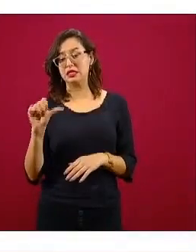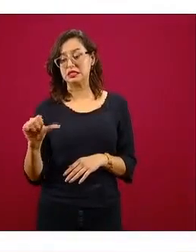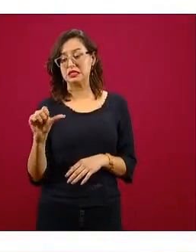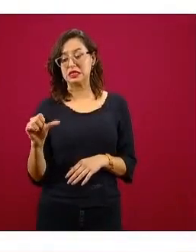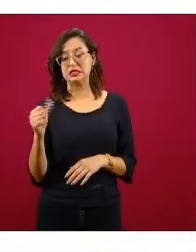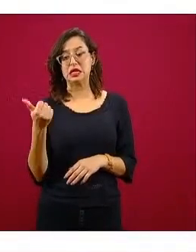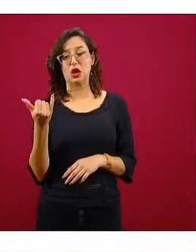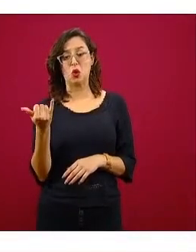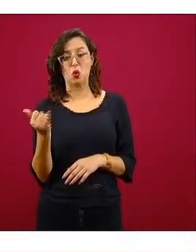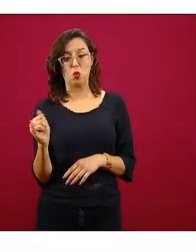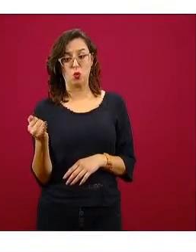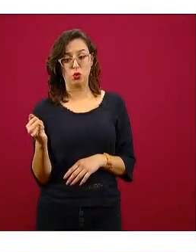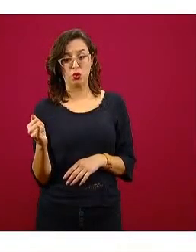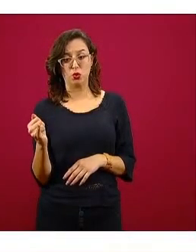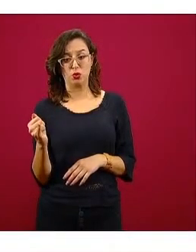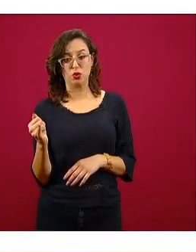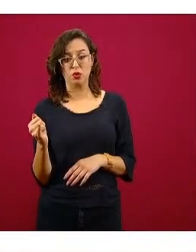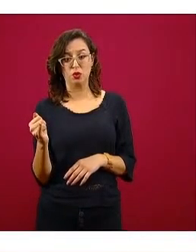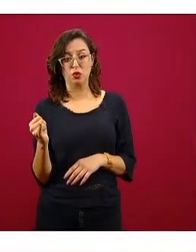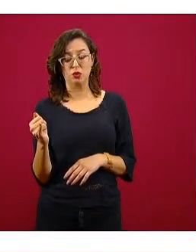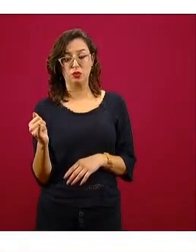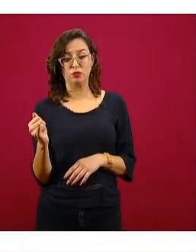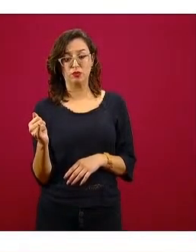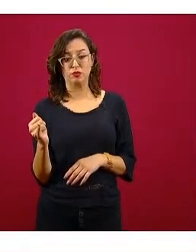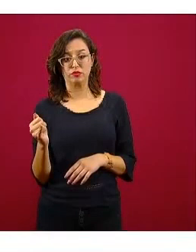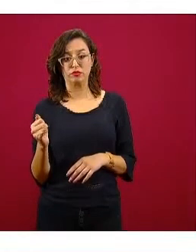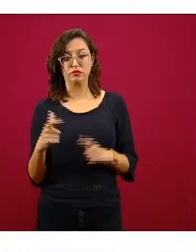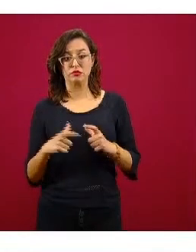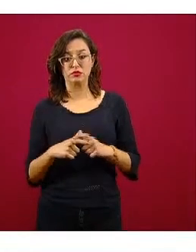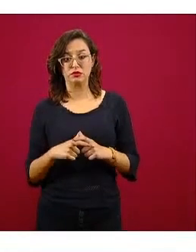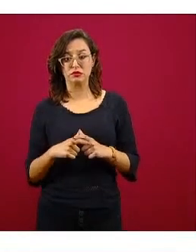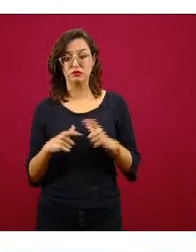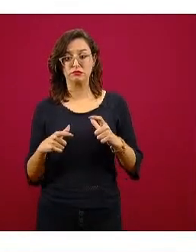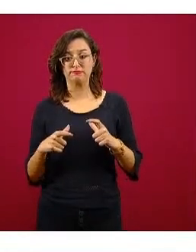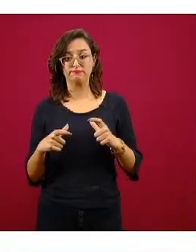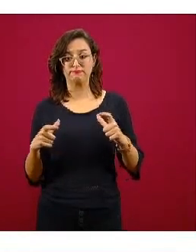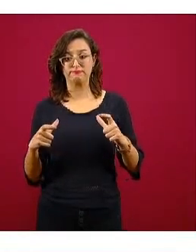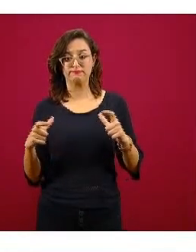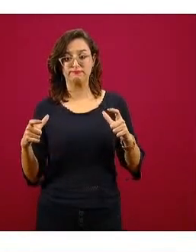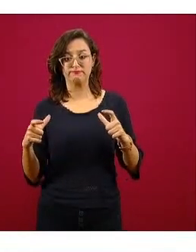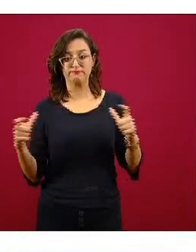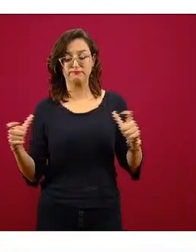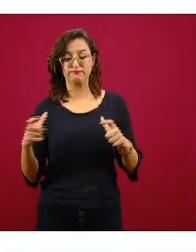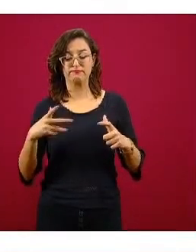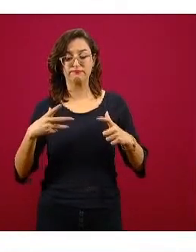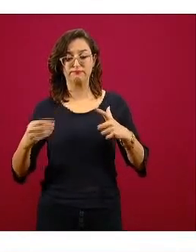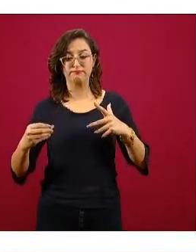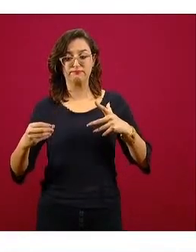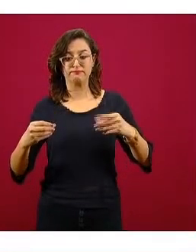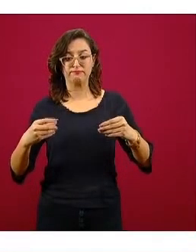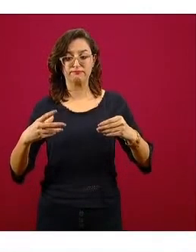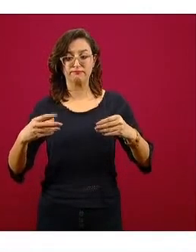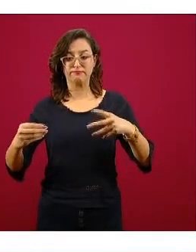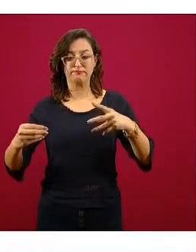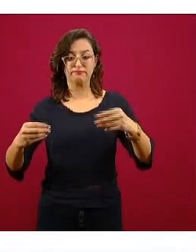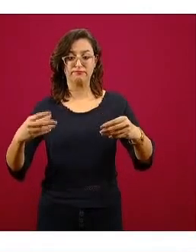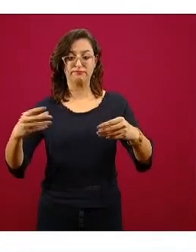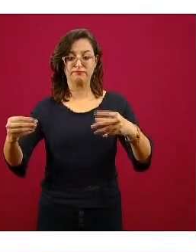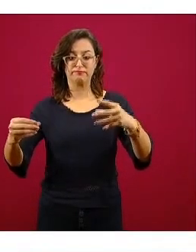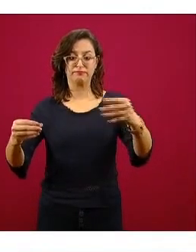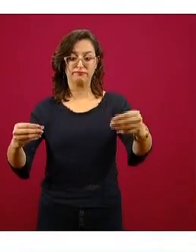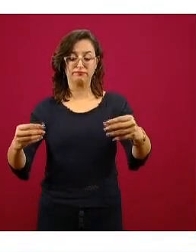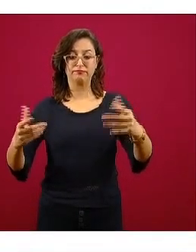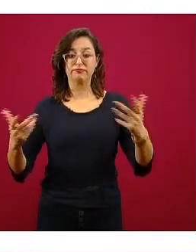16 de junio, y entonces empieza a aumentar, y consecuentemente empieza la transmisión. Y ahora